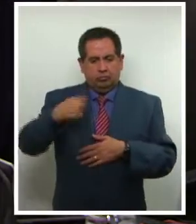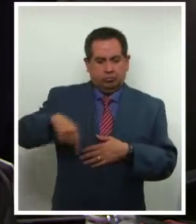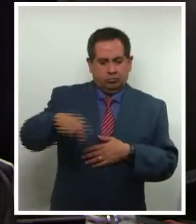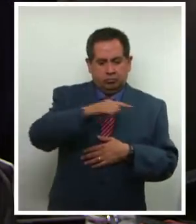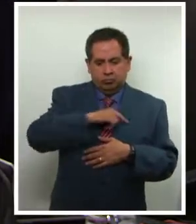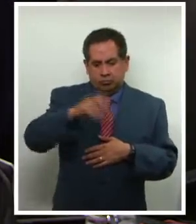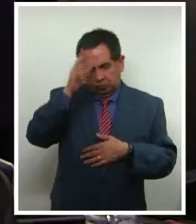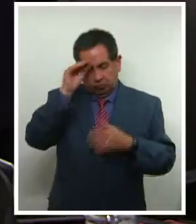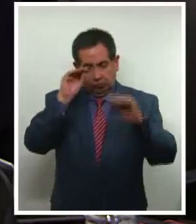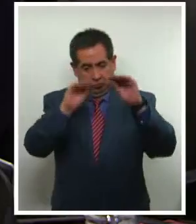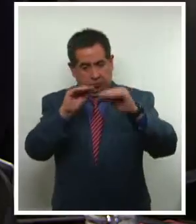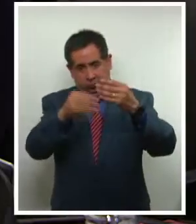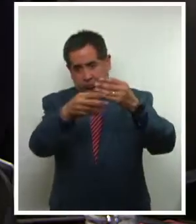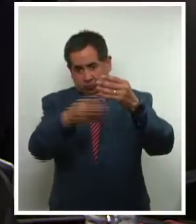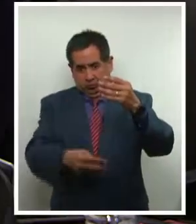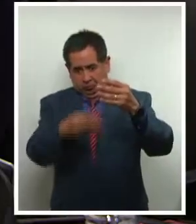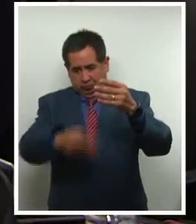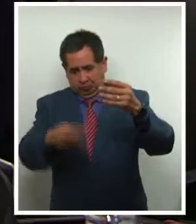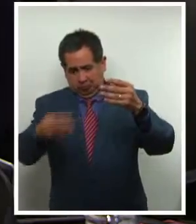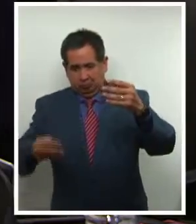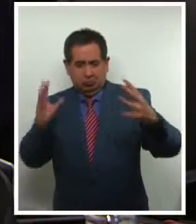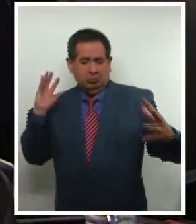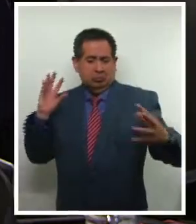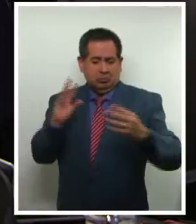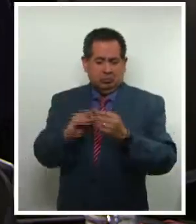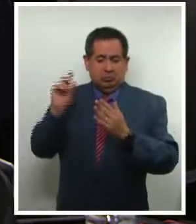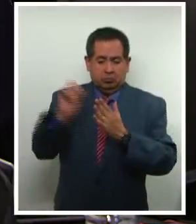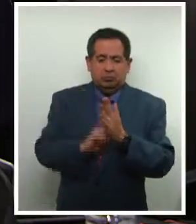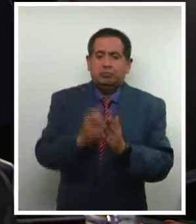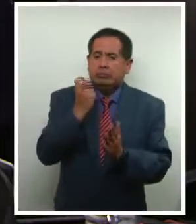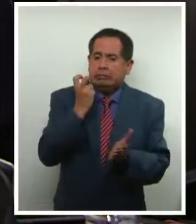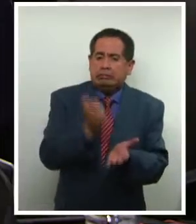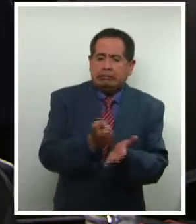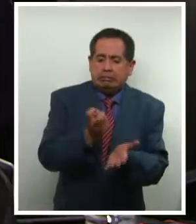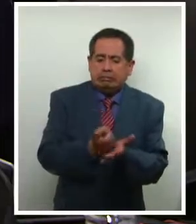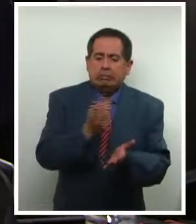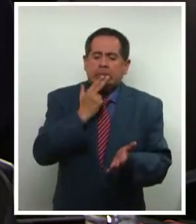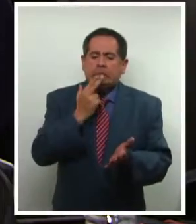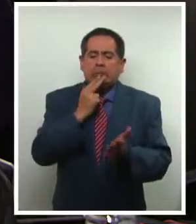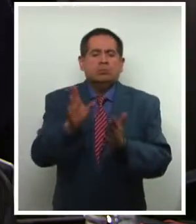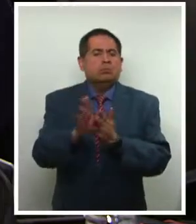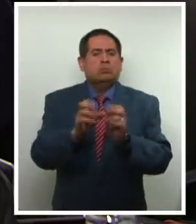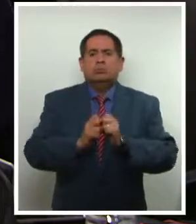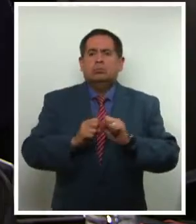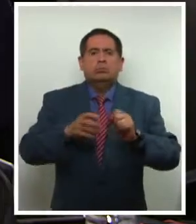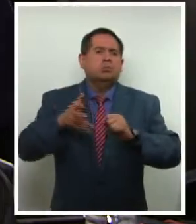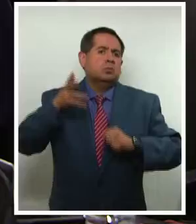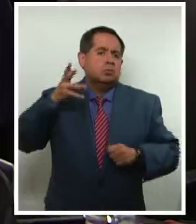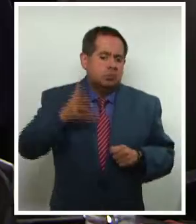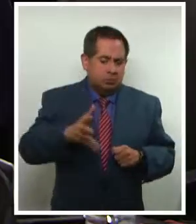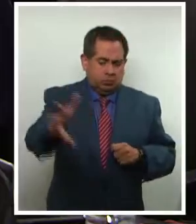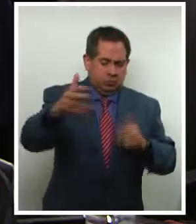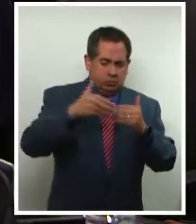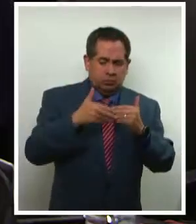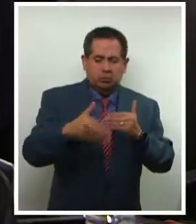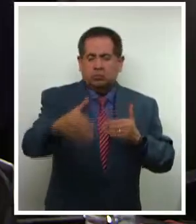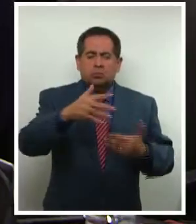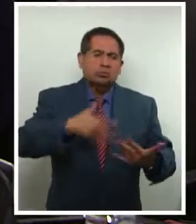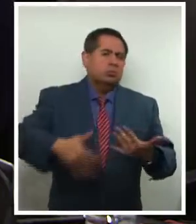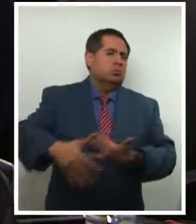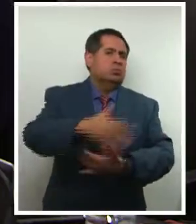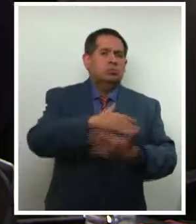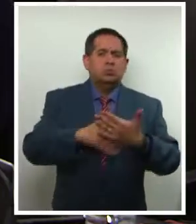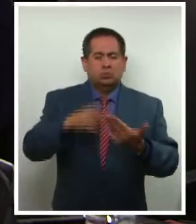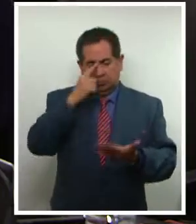generado a lo largo de estos meses es lo que quedará como normas vigentes para la convivencia de